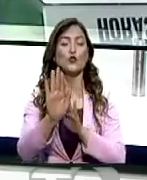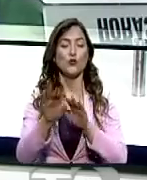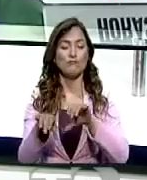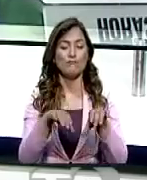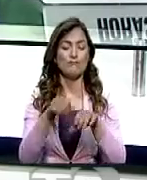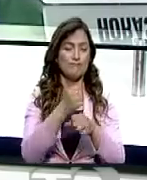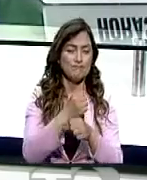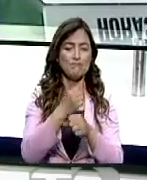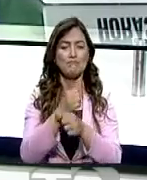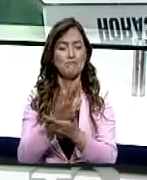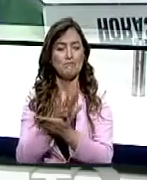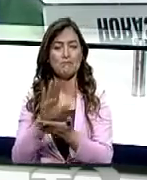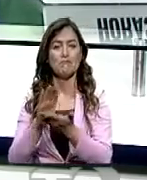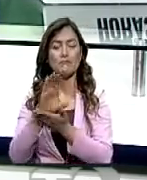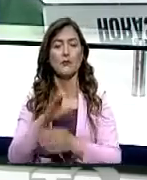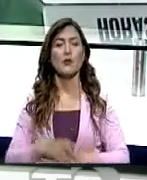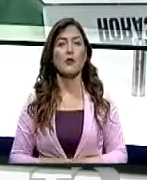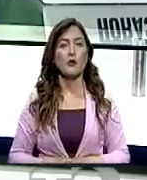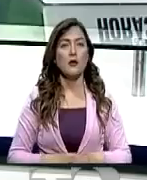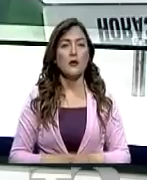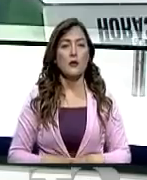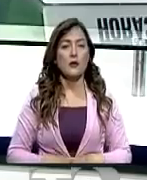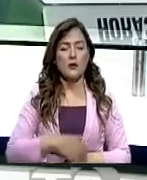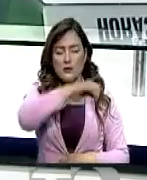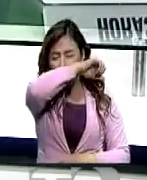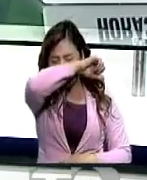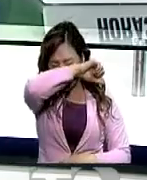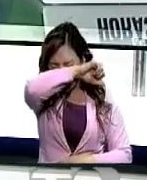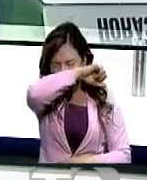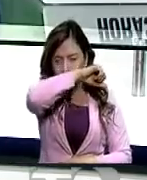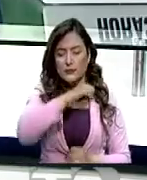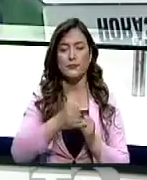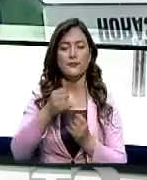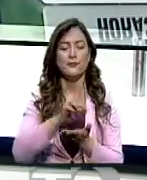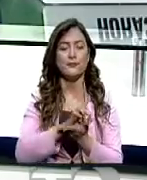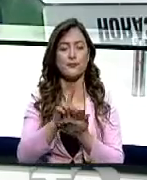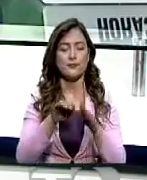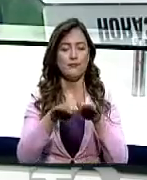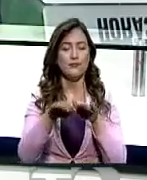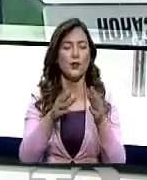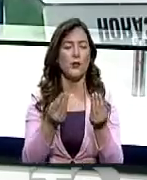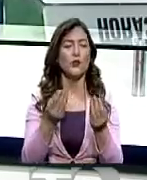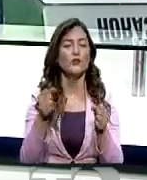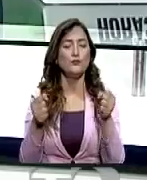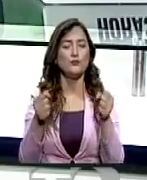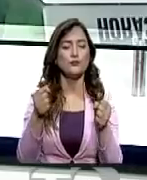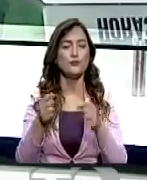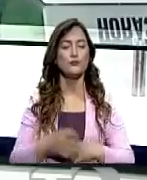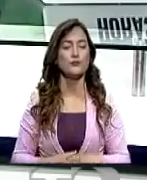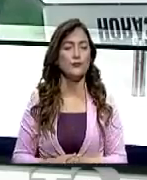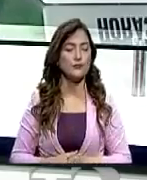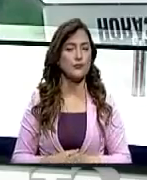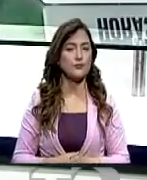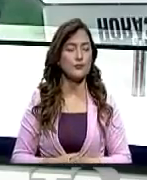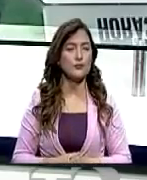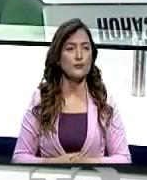ha registrado muchísima carga vehicular, sobre todo en horas pico, algo a lo que ya no estábamos acostumbrados por la restricción, pero ahora que hay algunos planteles